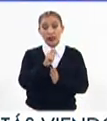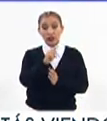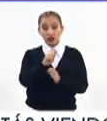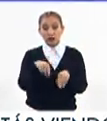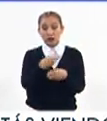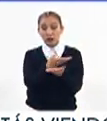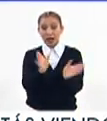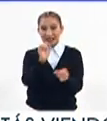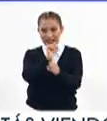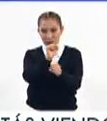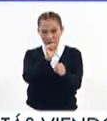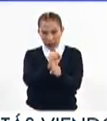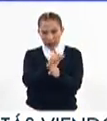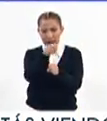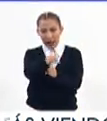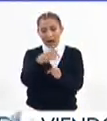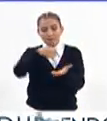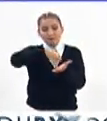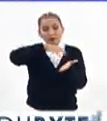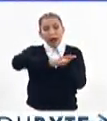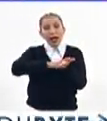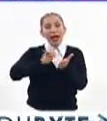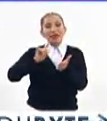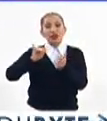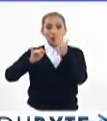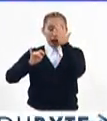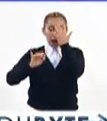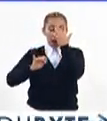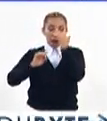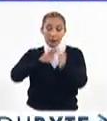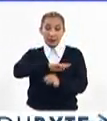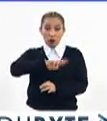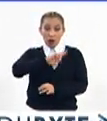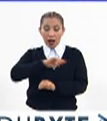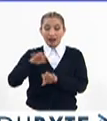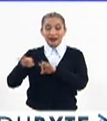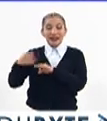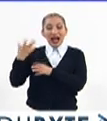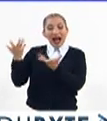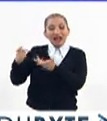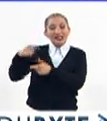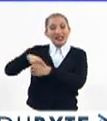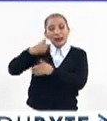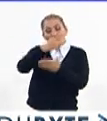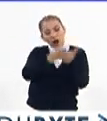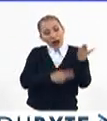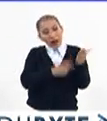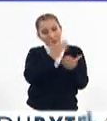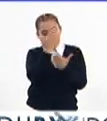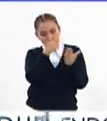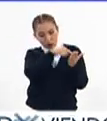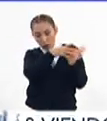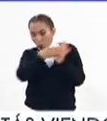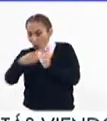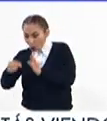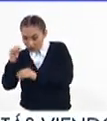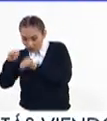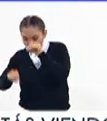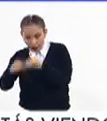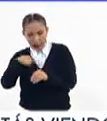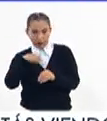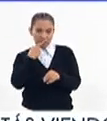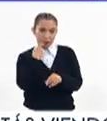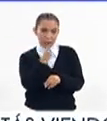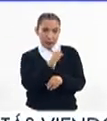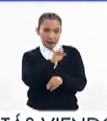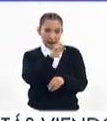que se entregan en secundaria son impresos por editoriales particulares, elaborados de acuerdo a los planes y programas de estudio establecidos